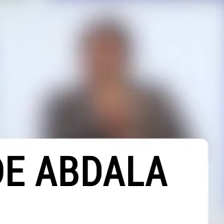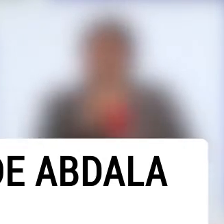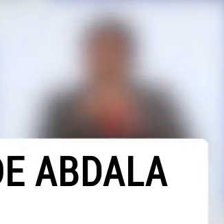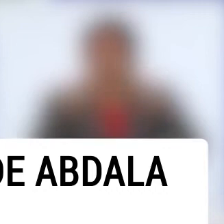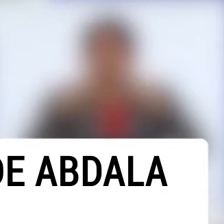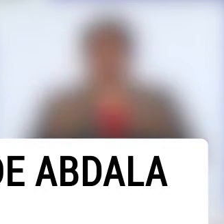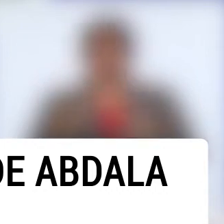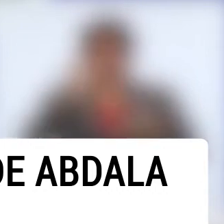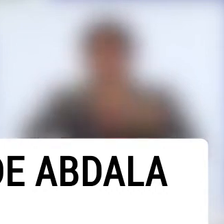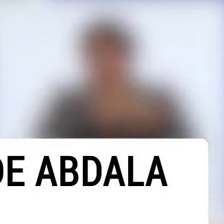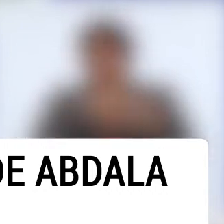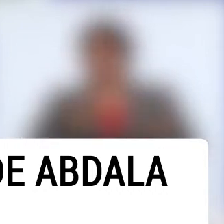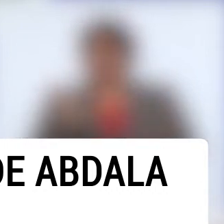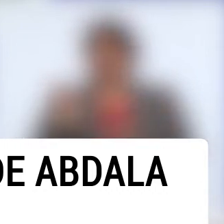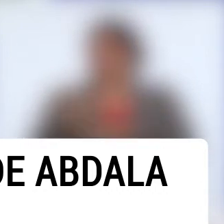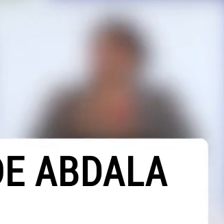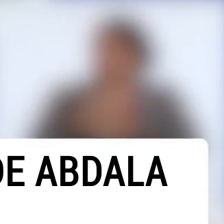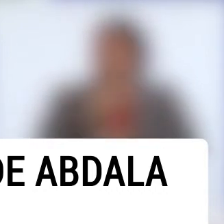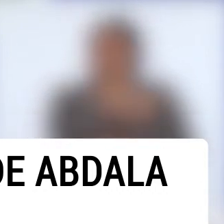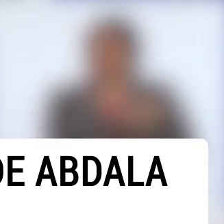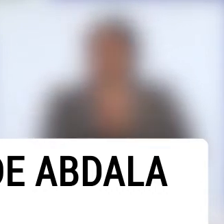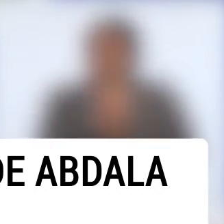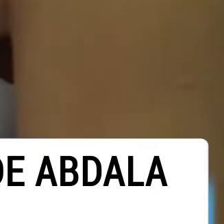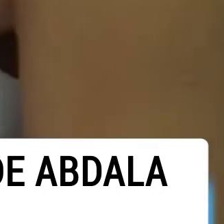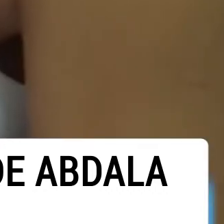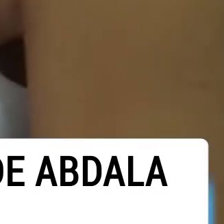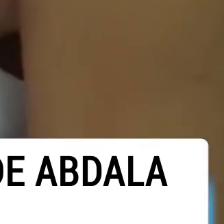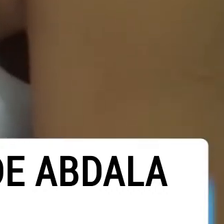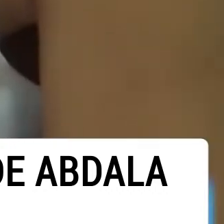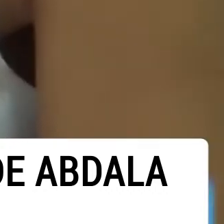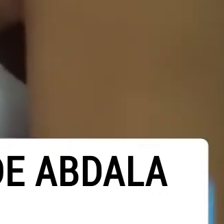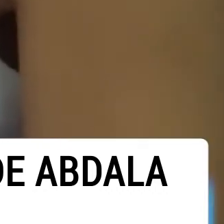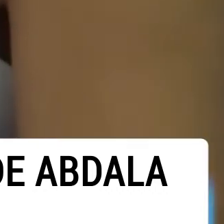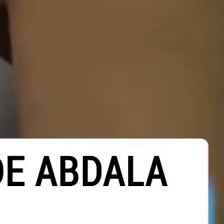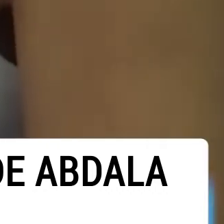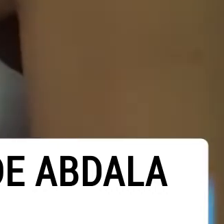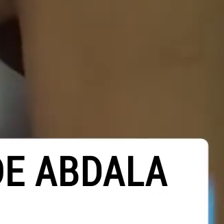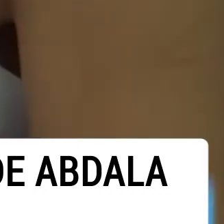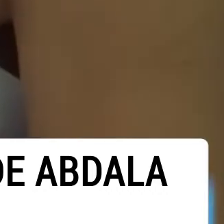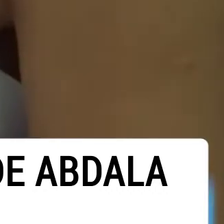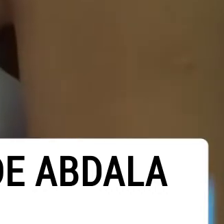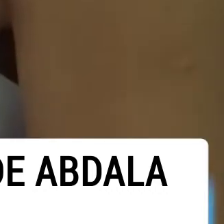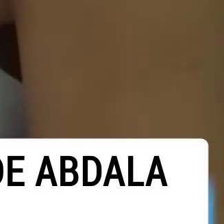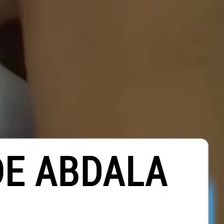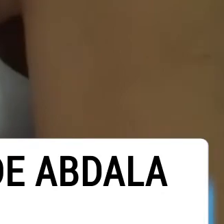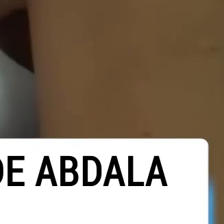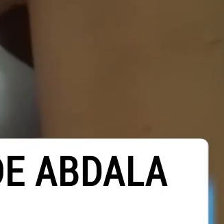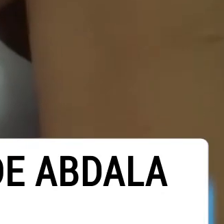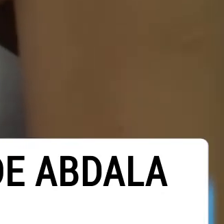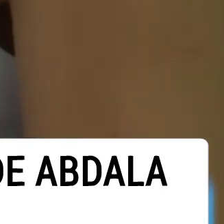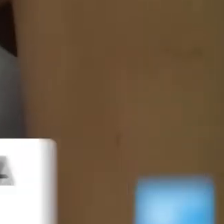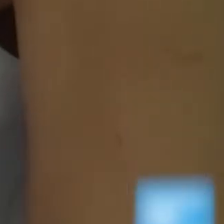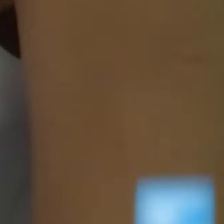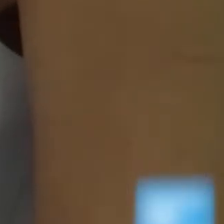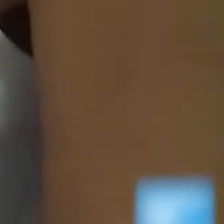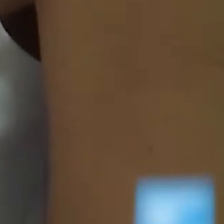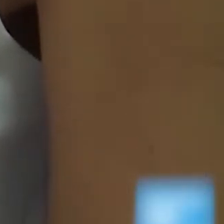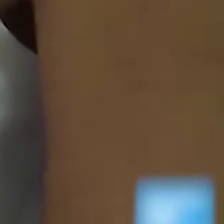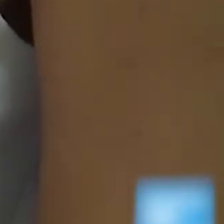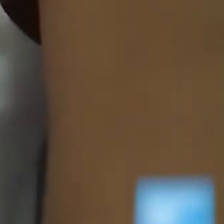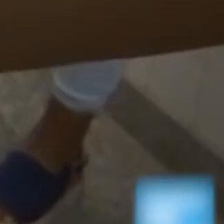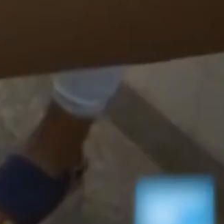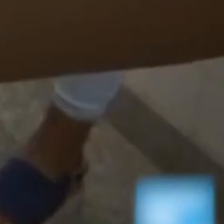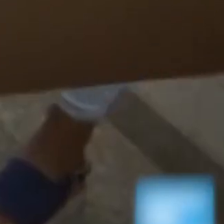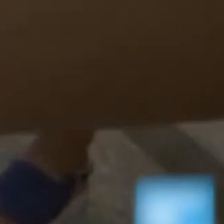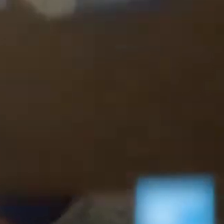cubana hasta el cuenta ya con el 26 de esquema octubre, completo de donde inmunización. En la jornada previa, el Centro para el Control Estatal de Medicamentos,